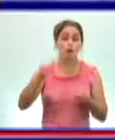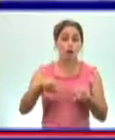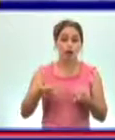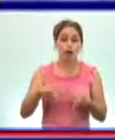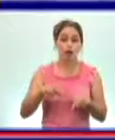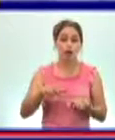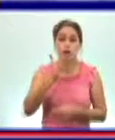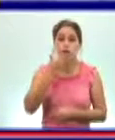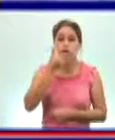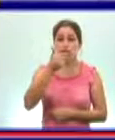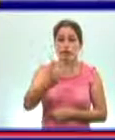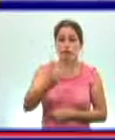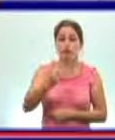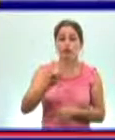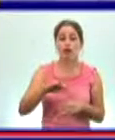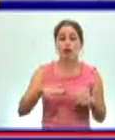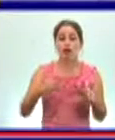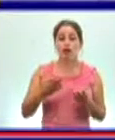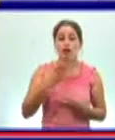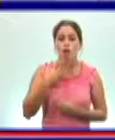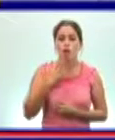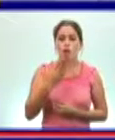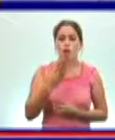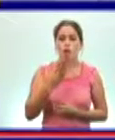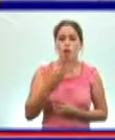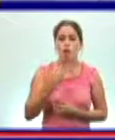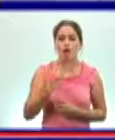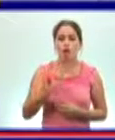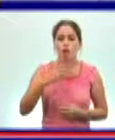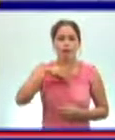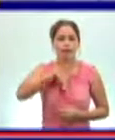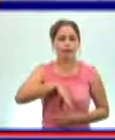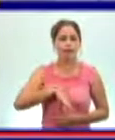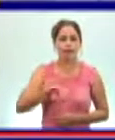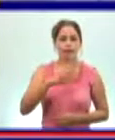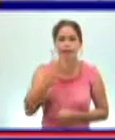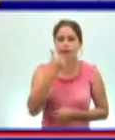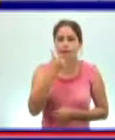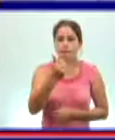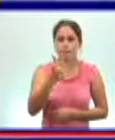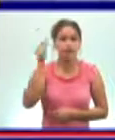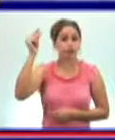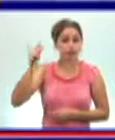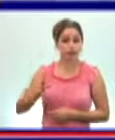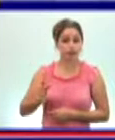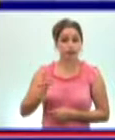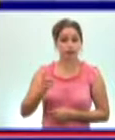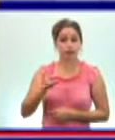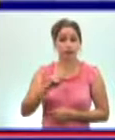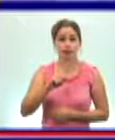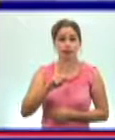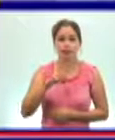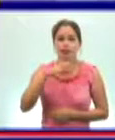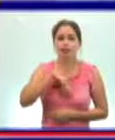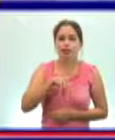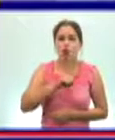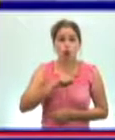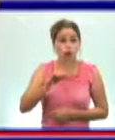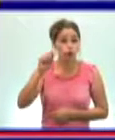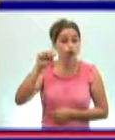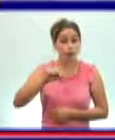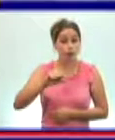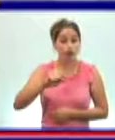el bien es lo supremo, el sentir ese bien y el sentir lo que no es bien es propio